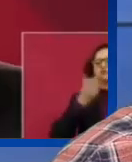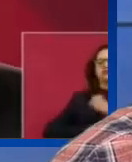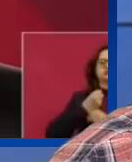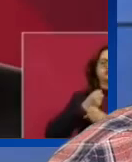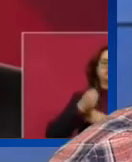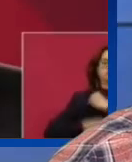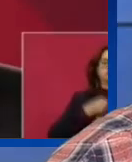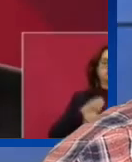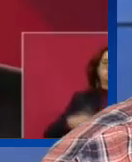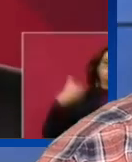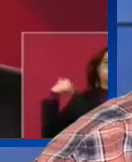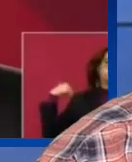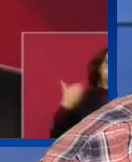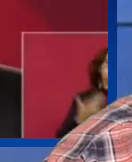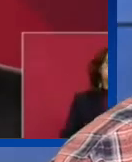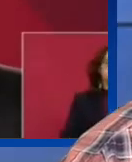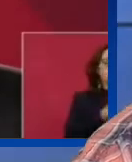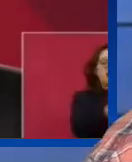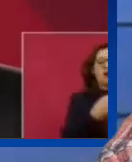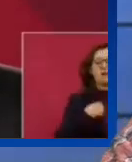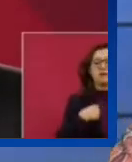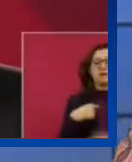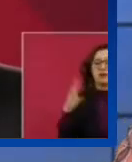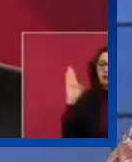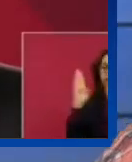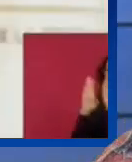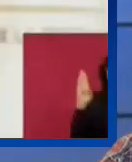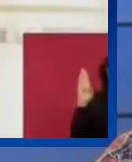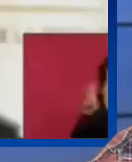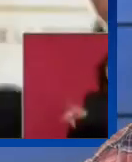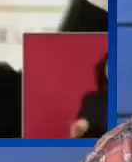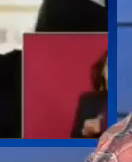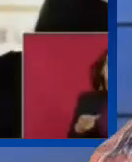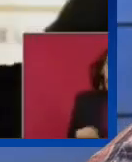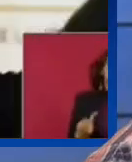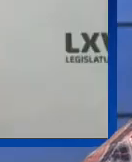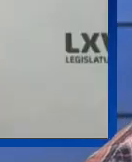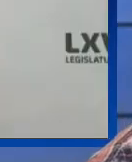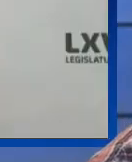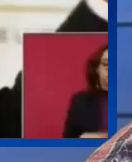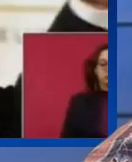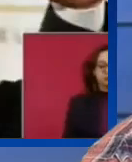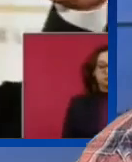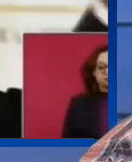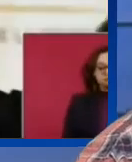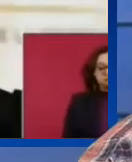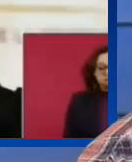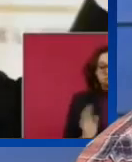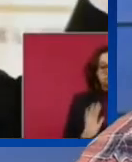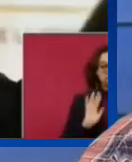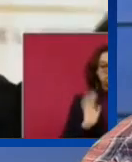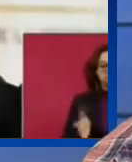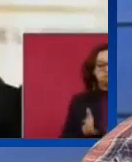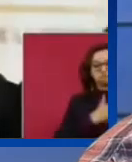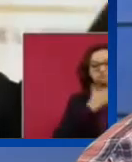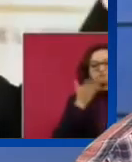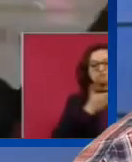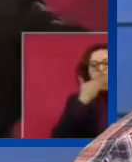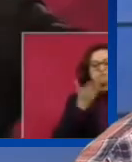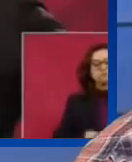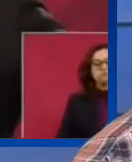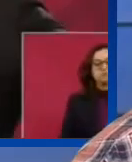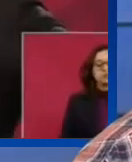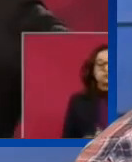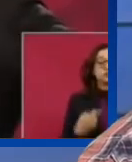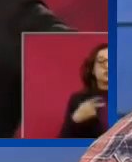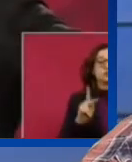de cosas que hacían los panistas y los priistas por décadas, que usaban este CISEN como su brazo armado de